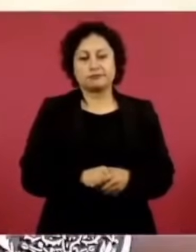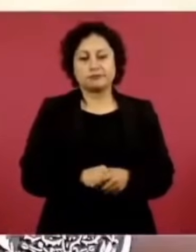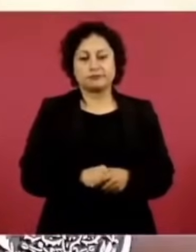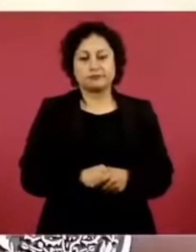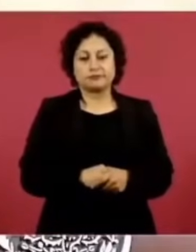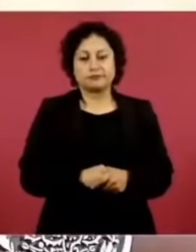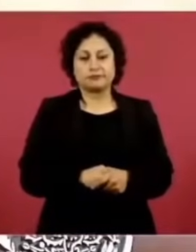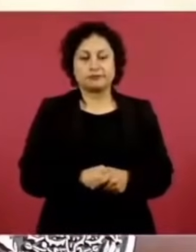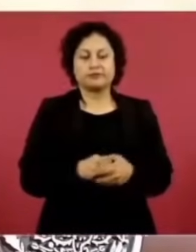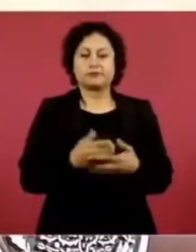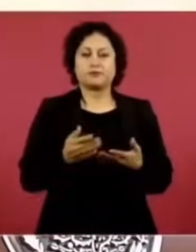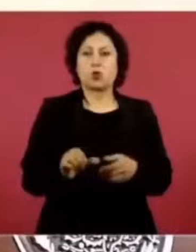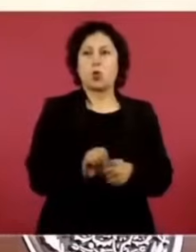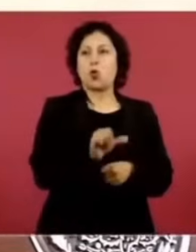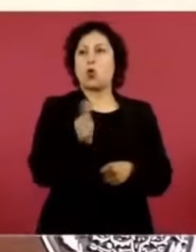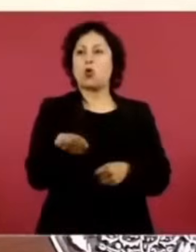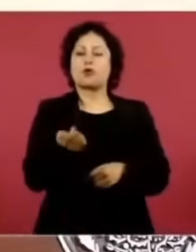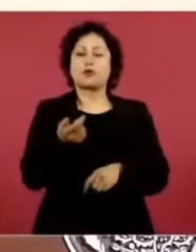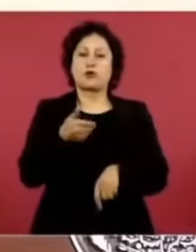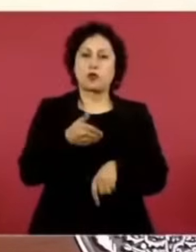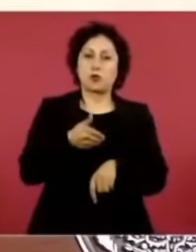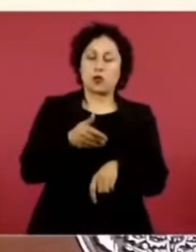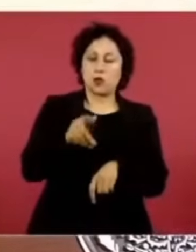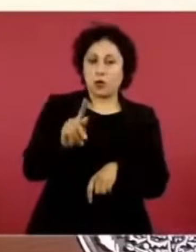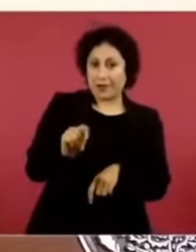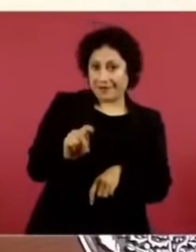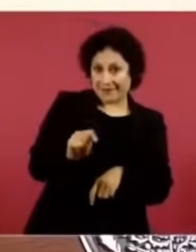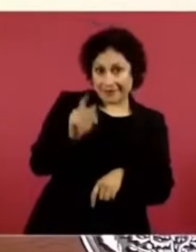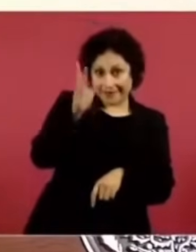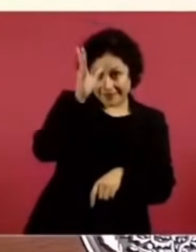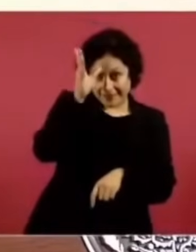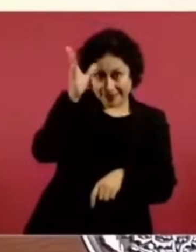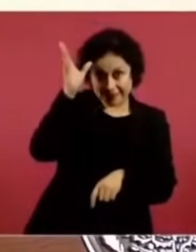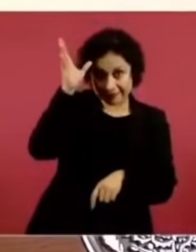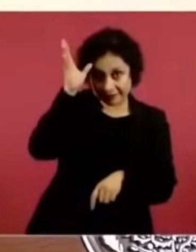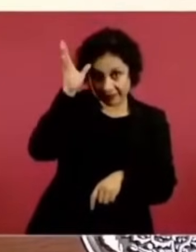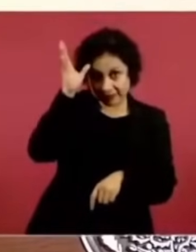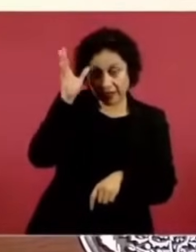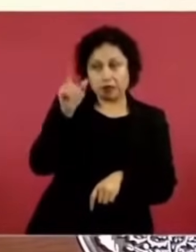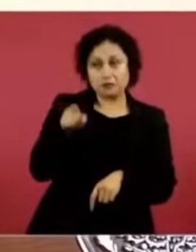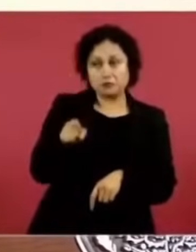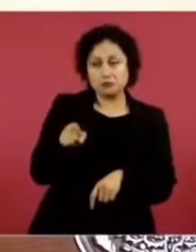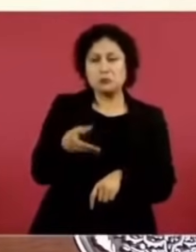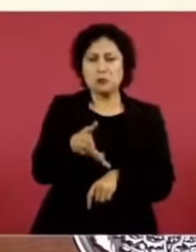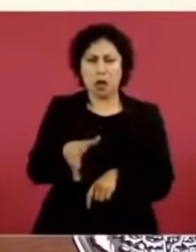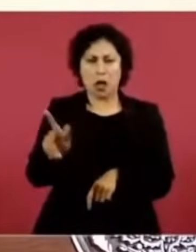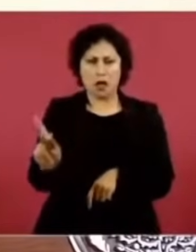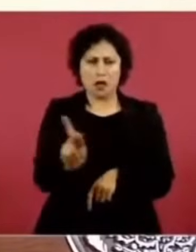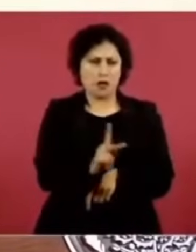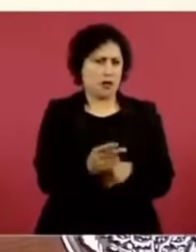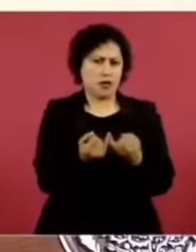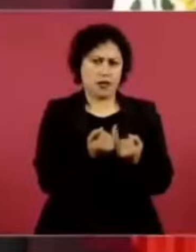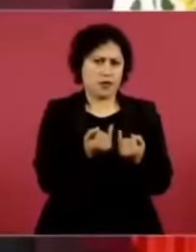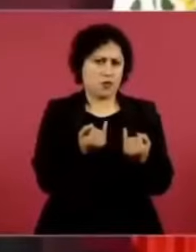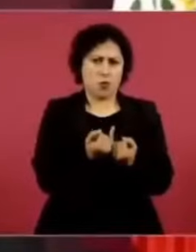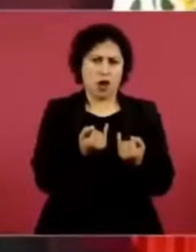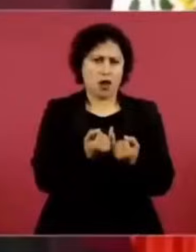En Azteca, pues también, ¿sí? De 10 a 1, ¿no?